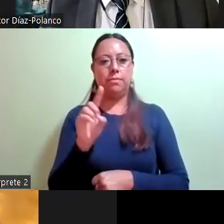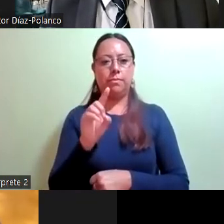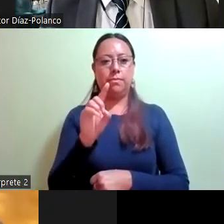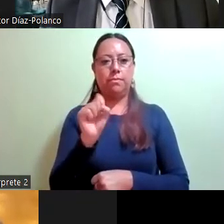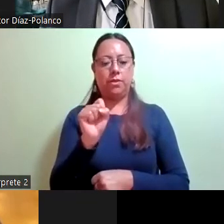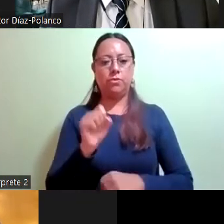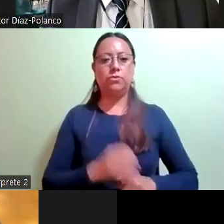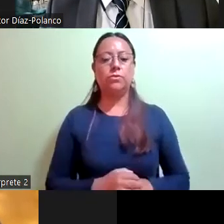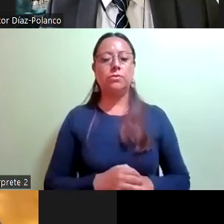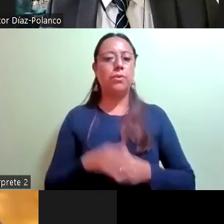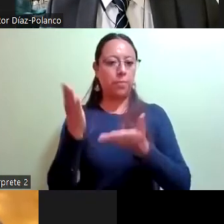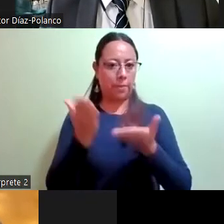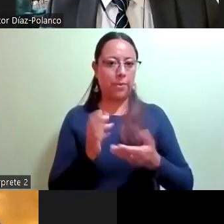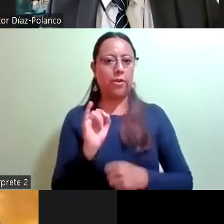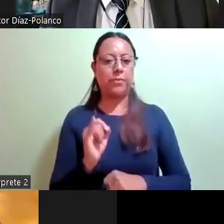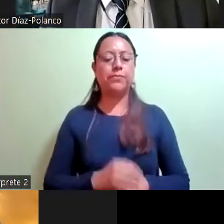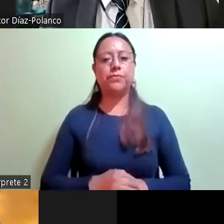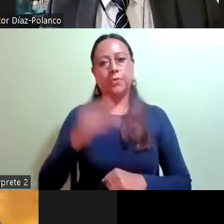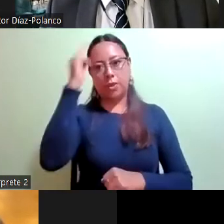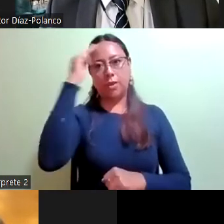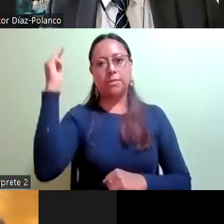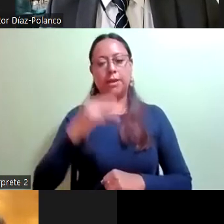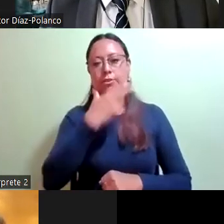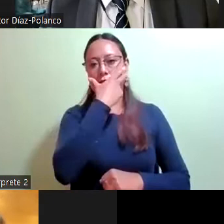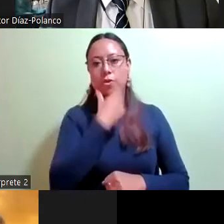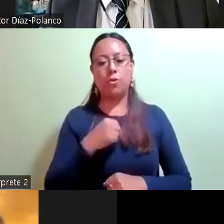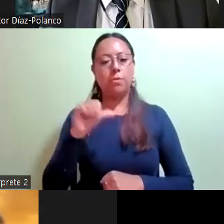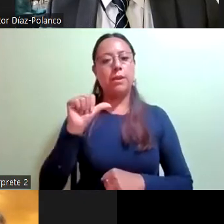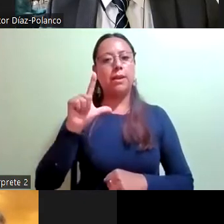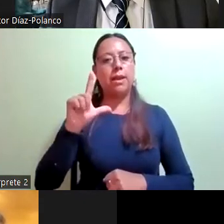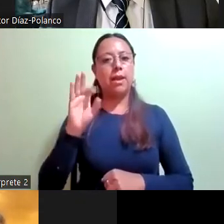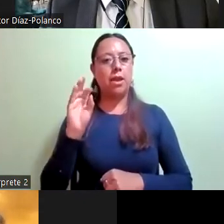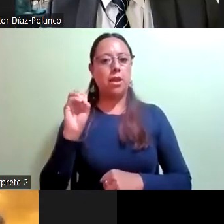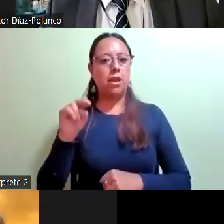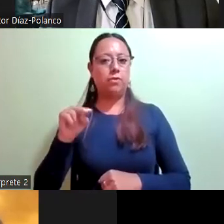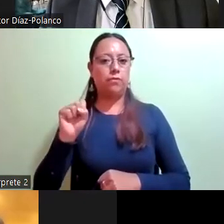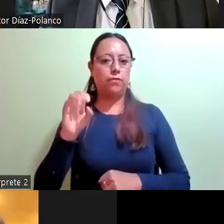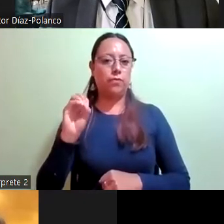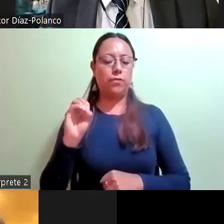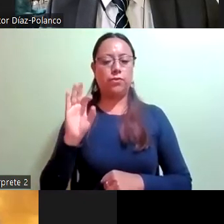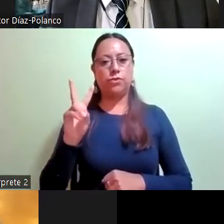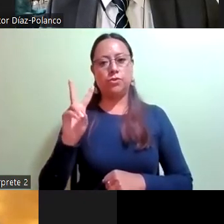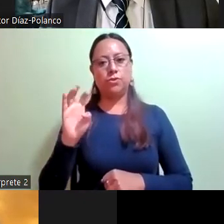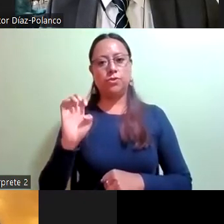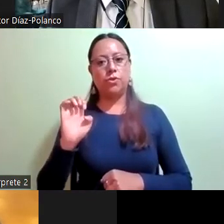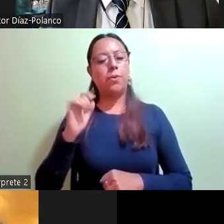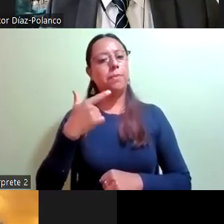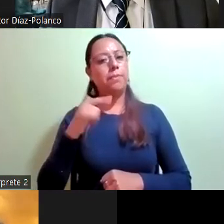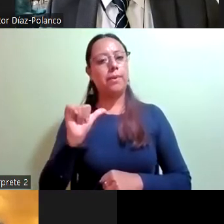Presente. Maestro Alfonso Vega González. Presente.